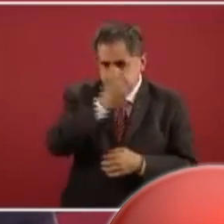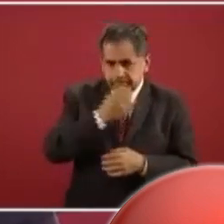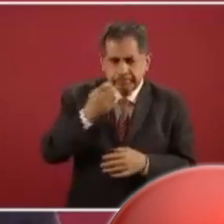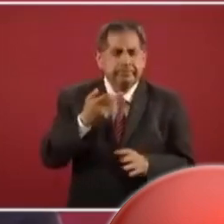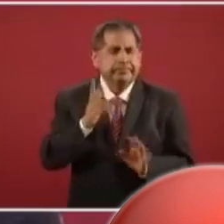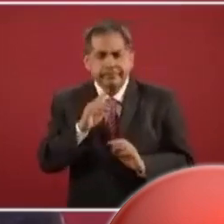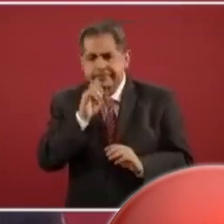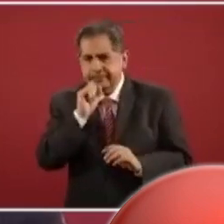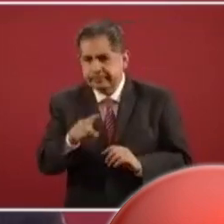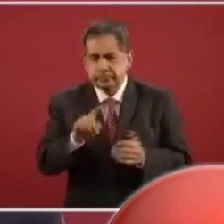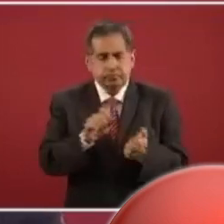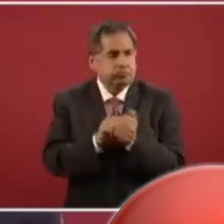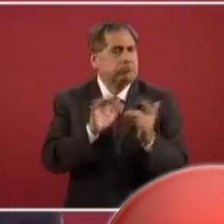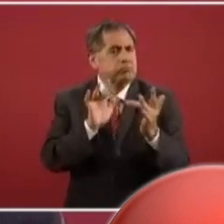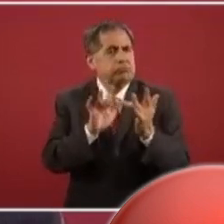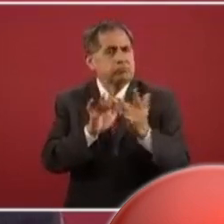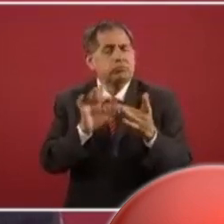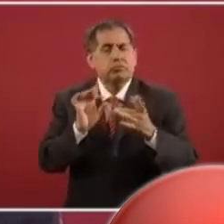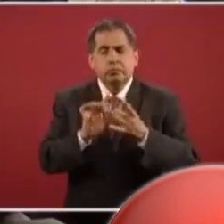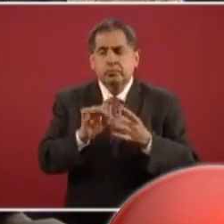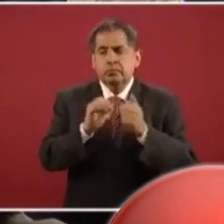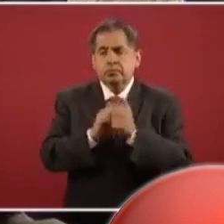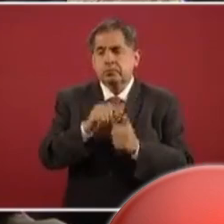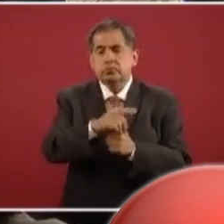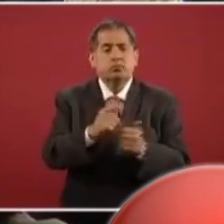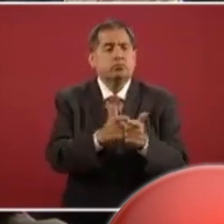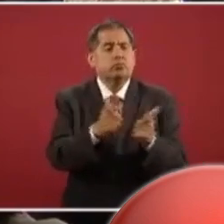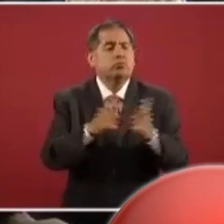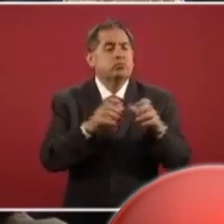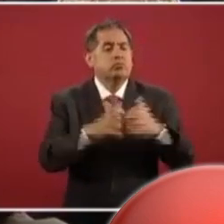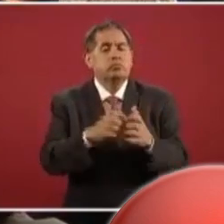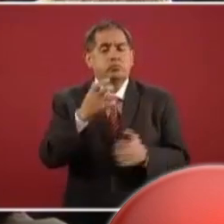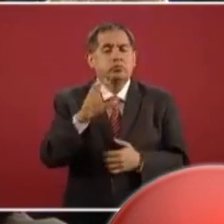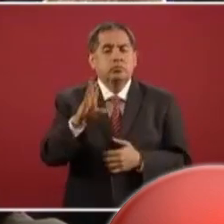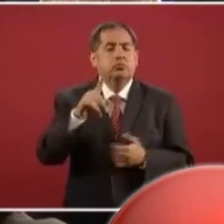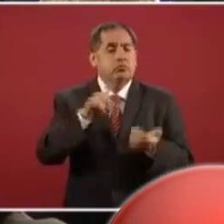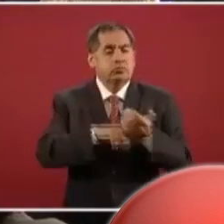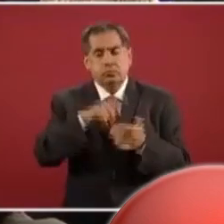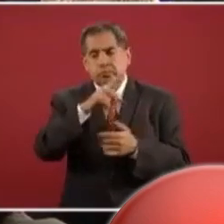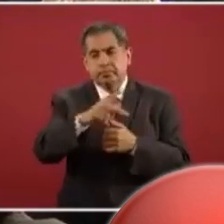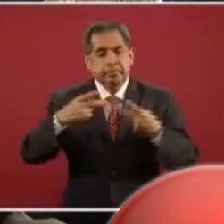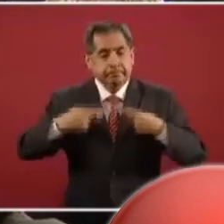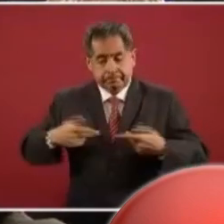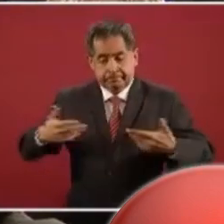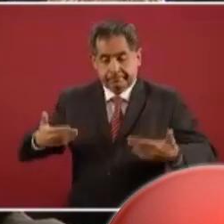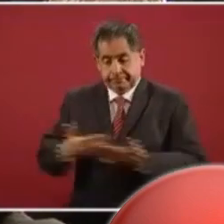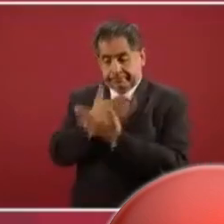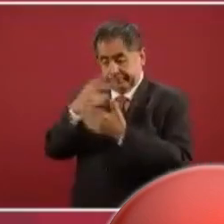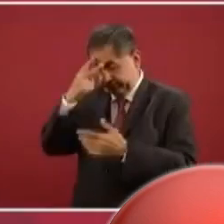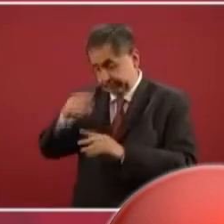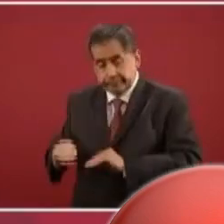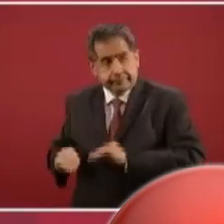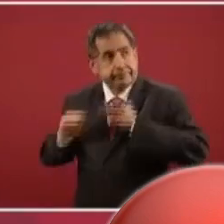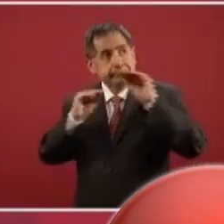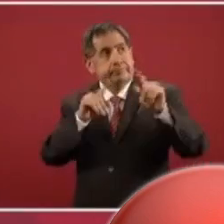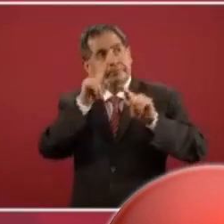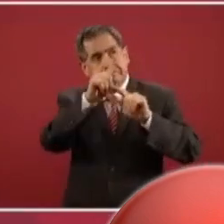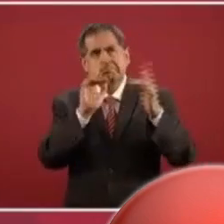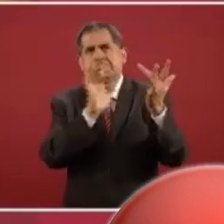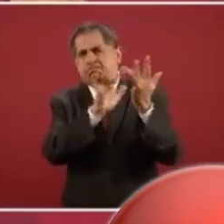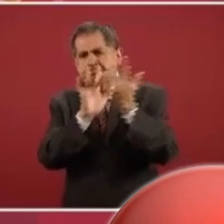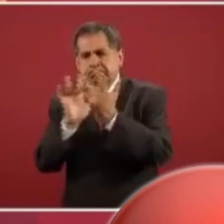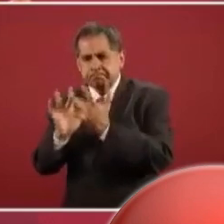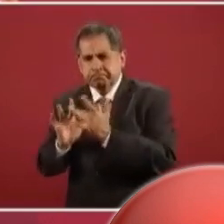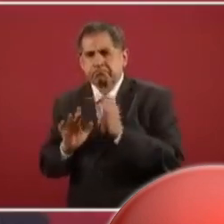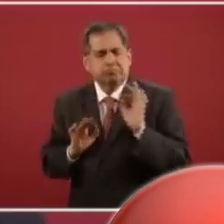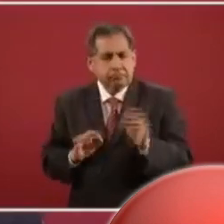pero también una estrecha comunicación con los grupos y clubes de paisanos, de migrantes en toda la Unión Americana.